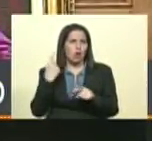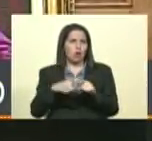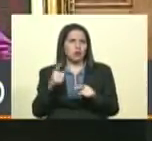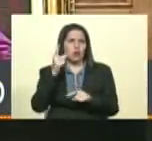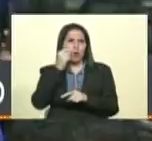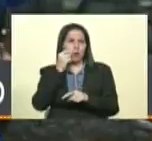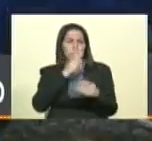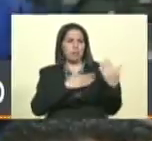vicepresidente,